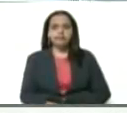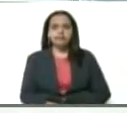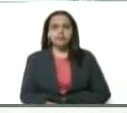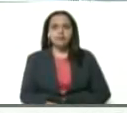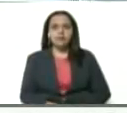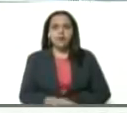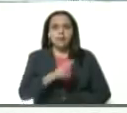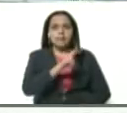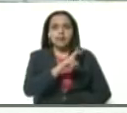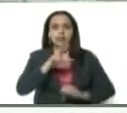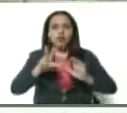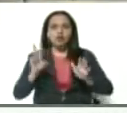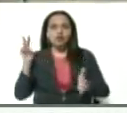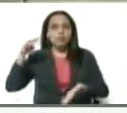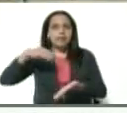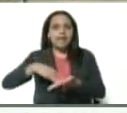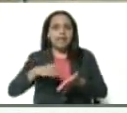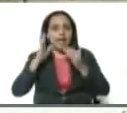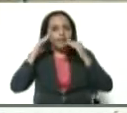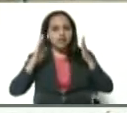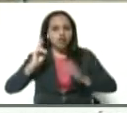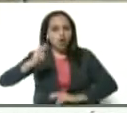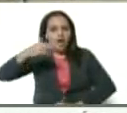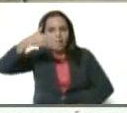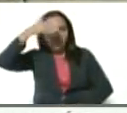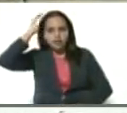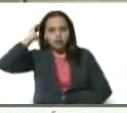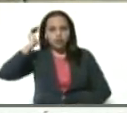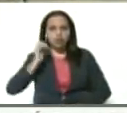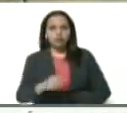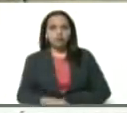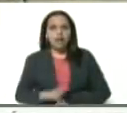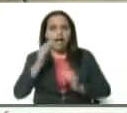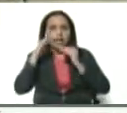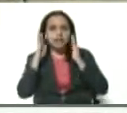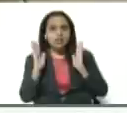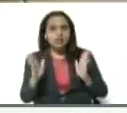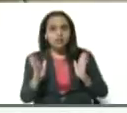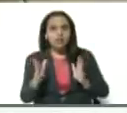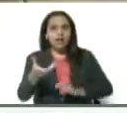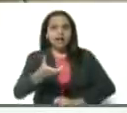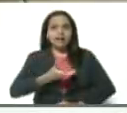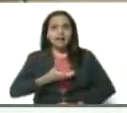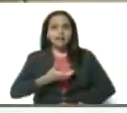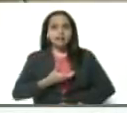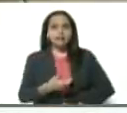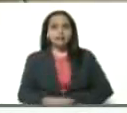28 casos de Miranda. Atención, Héctor Rodríguez. Atención, alcalde.